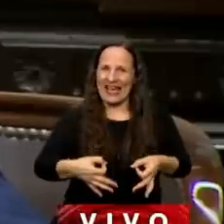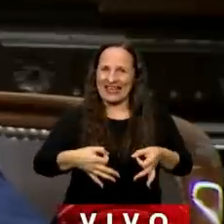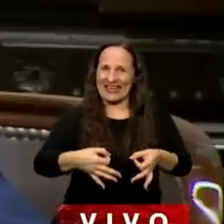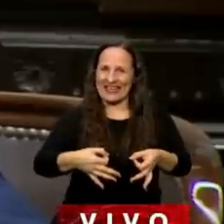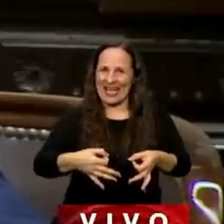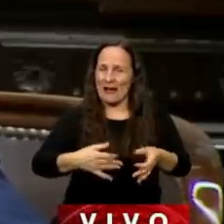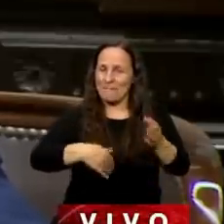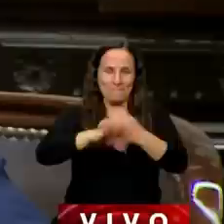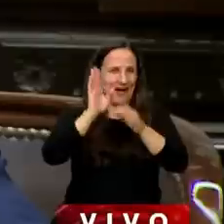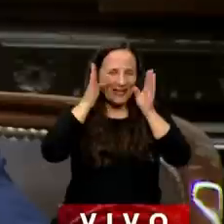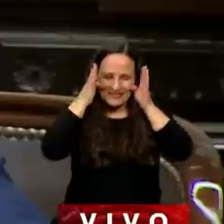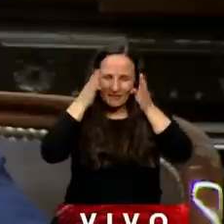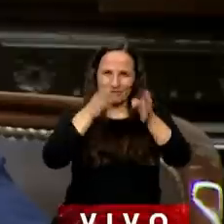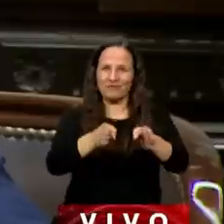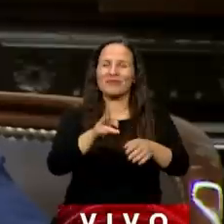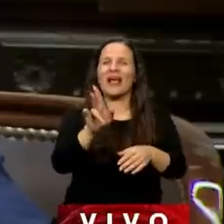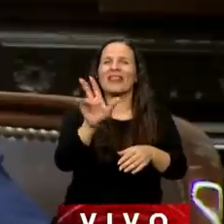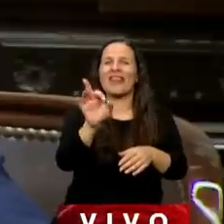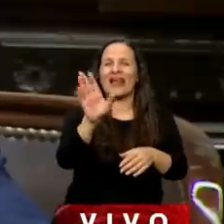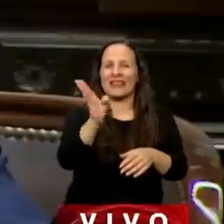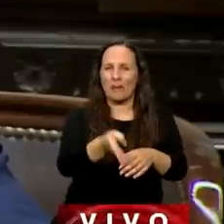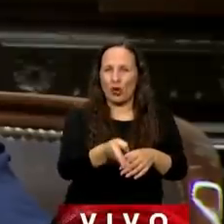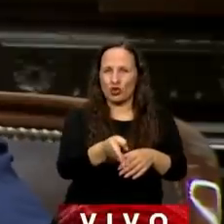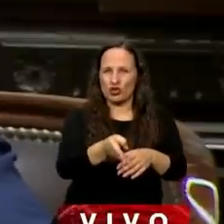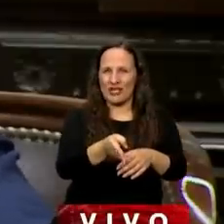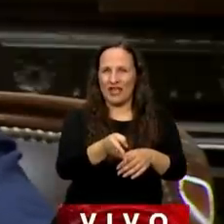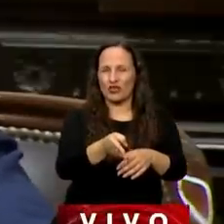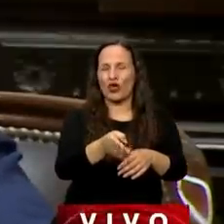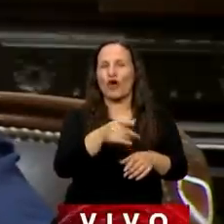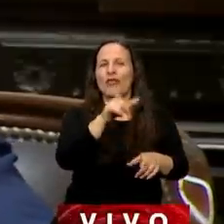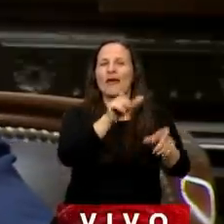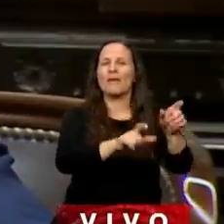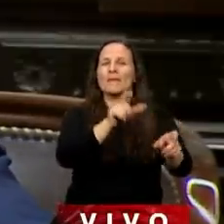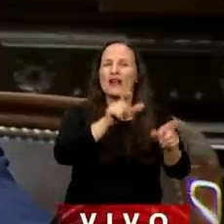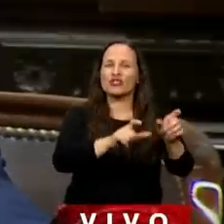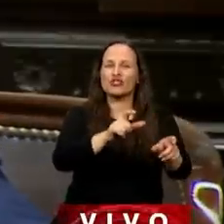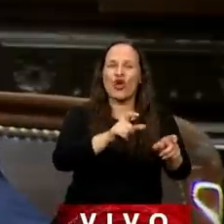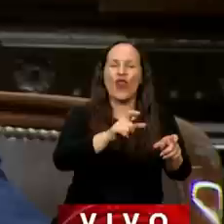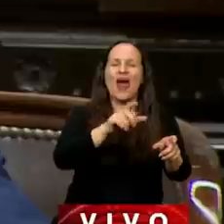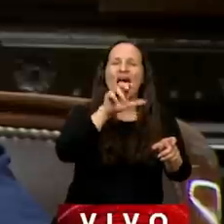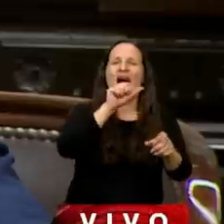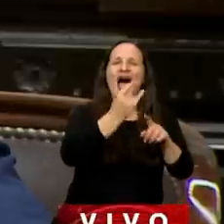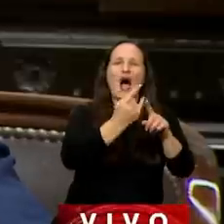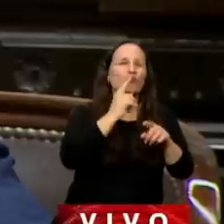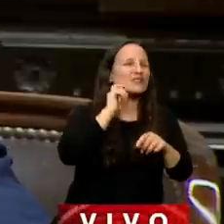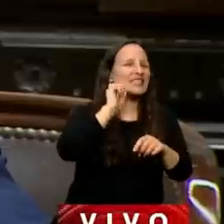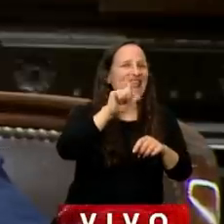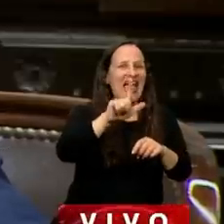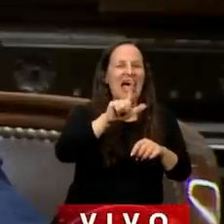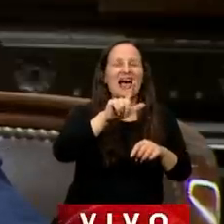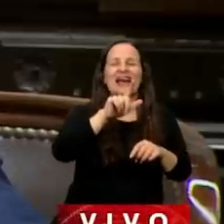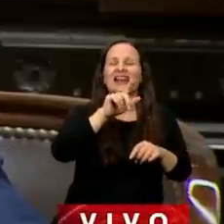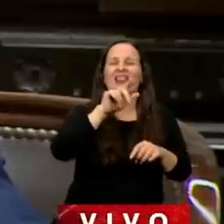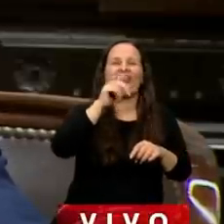todo destinado a ese 30% de auxiliares de enfermería que hoy cumplen la tarea